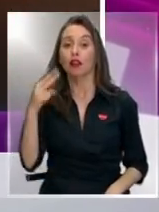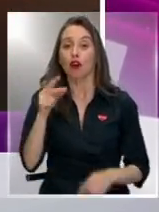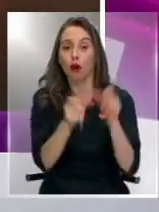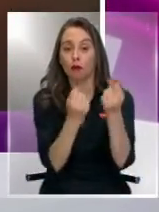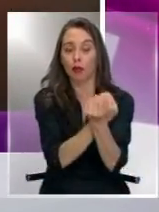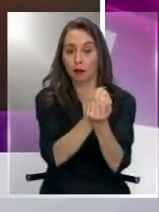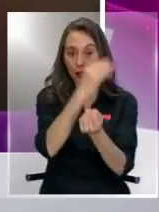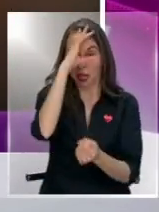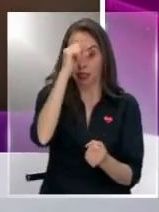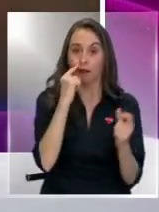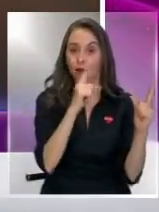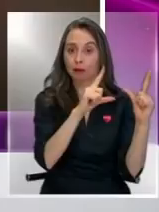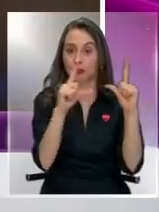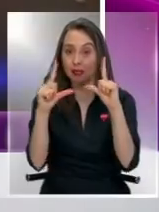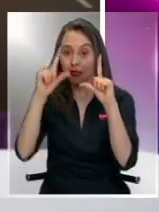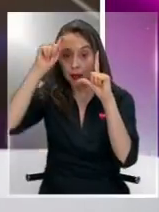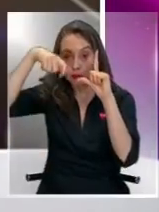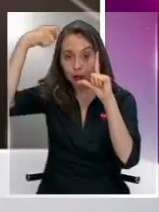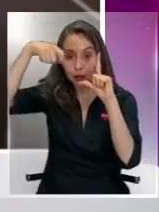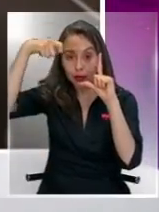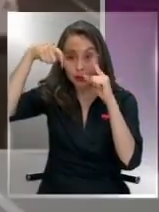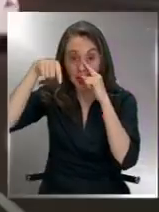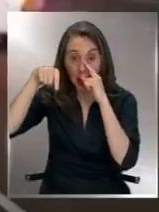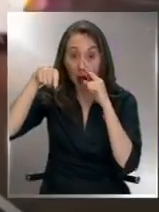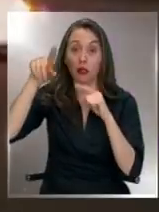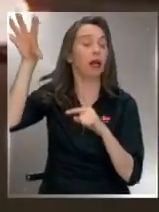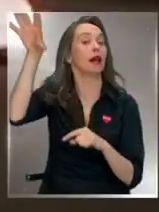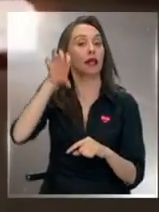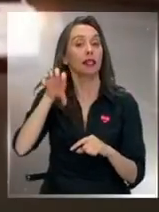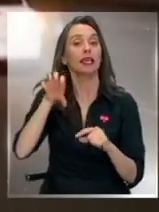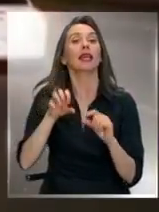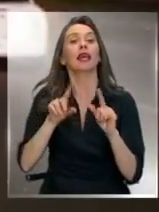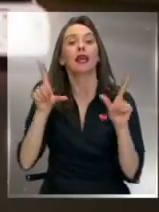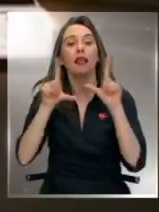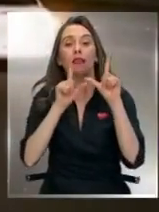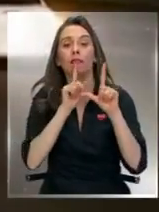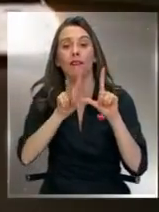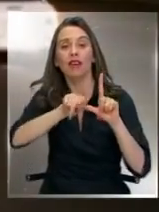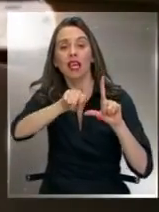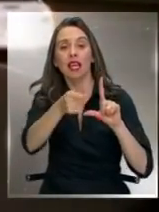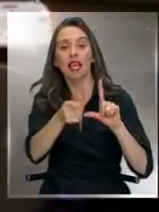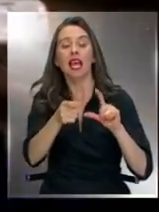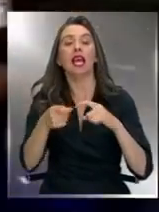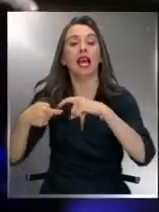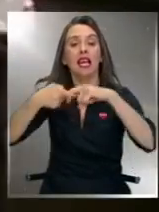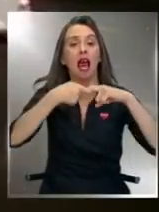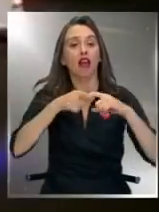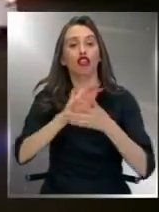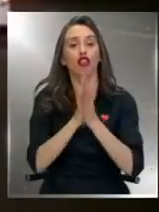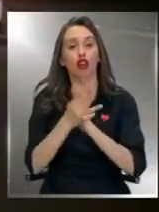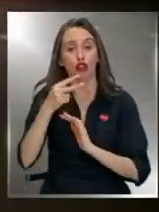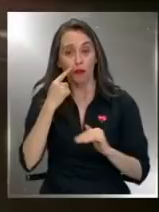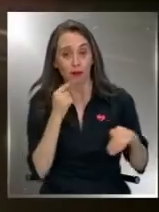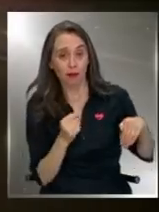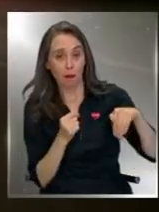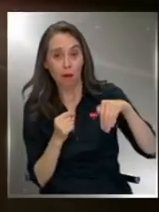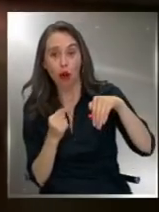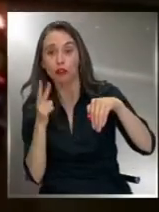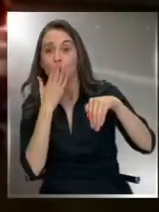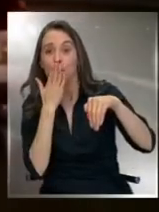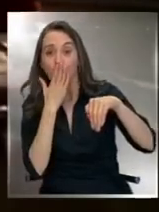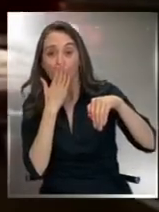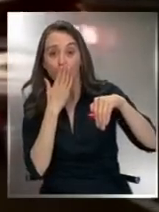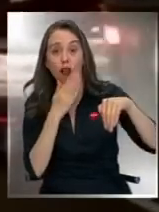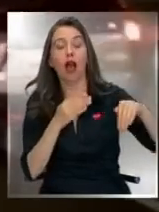trasandina. Vemos imágenes en vivo de la transmisión de la cadena Todo Noticias, donde podemos ver el bus de Boca Juniors saliendo